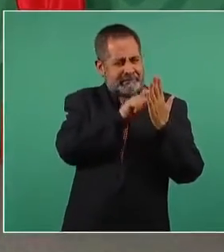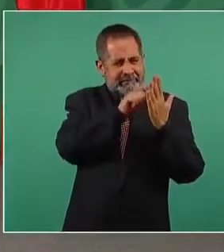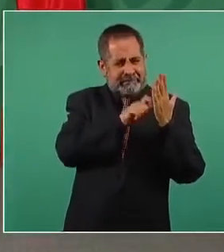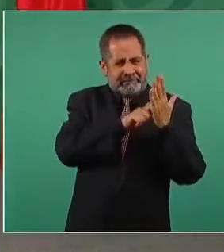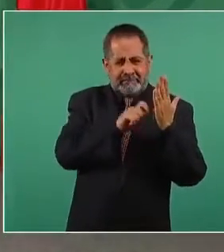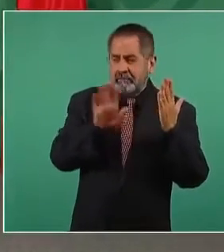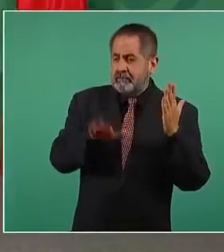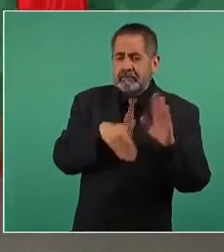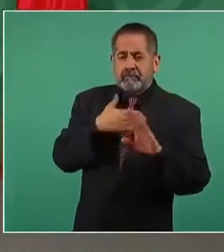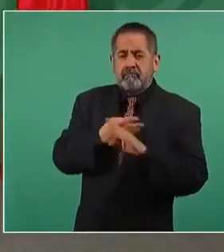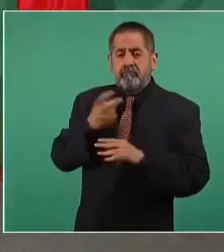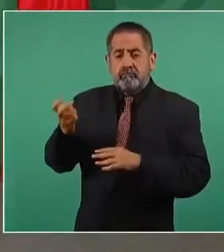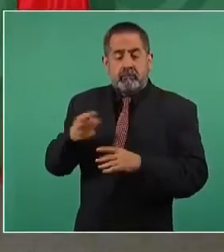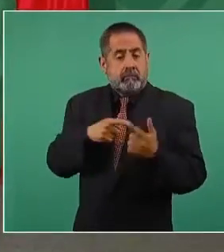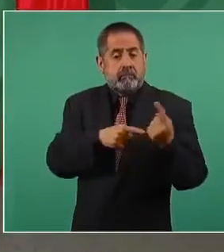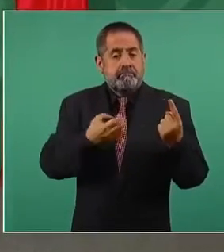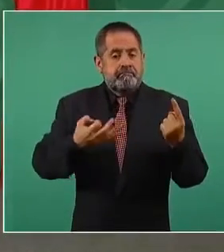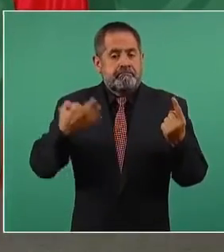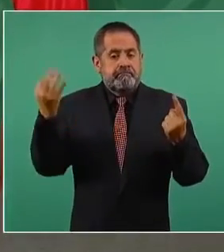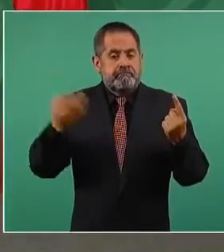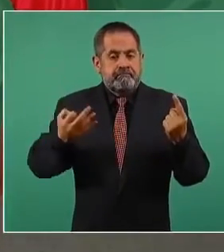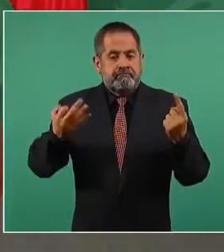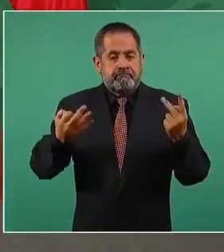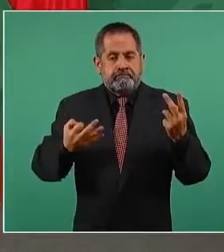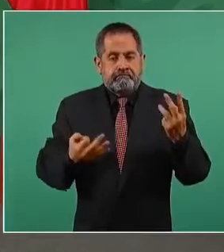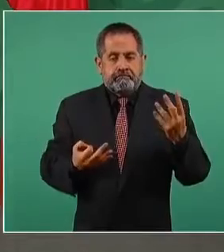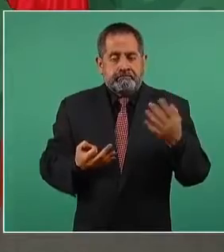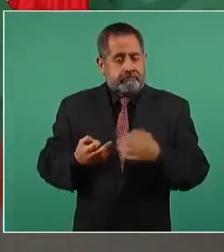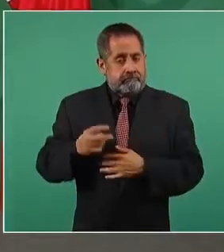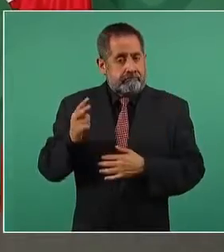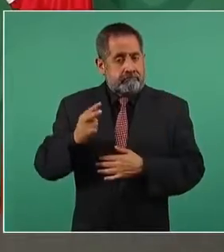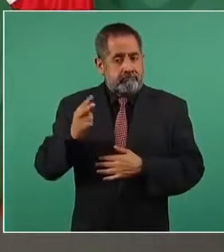todo, era cierto